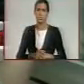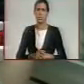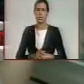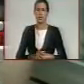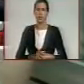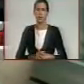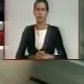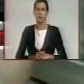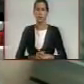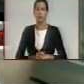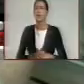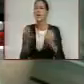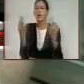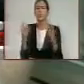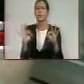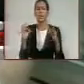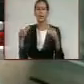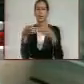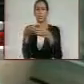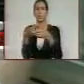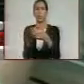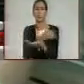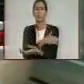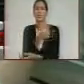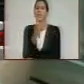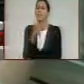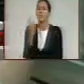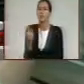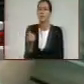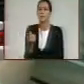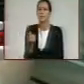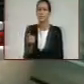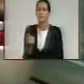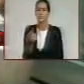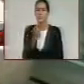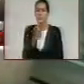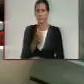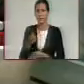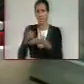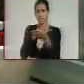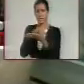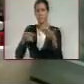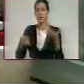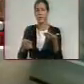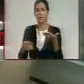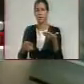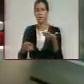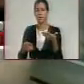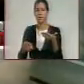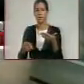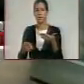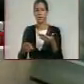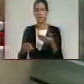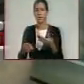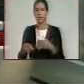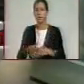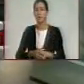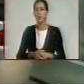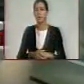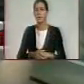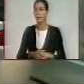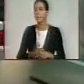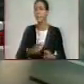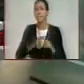fíjate, es natural que la burguesía plantee la eliminación de las carteras obligatorias a la